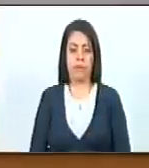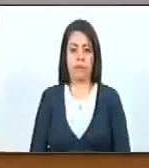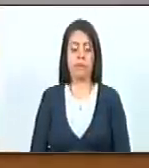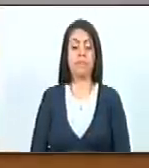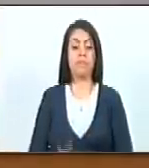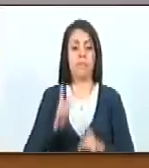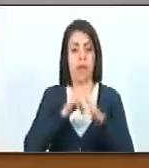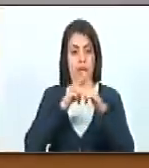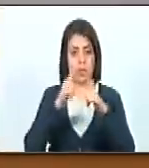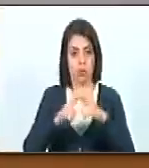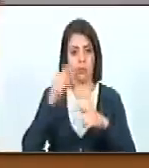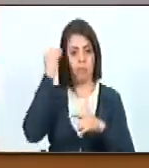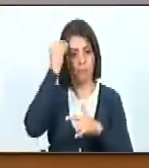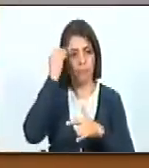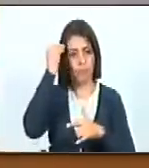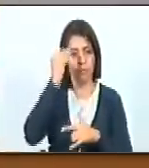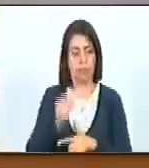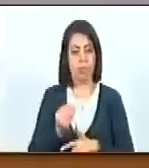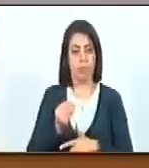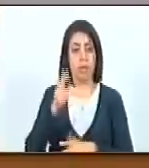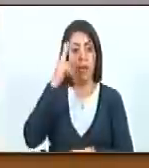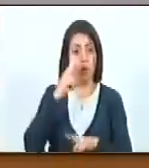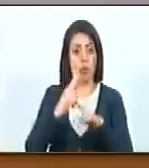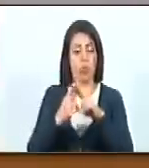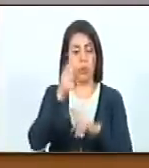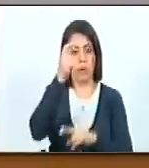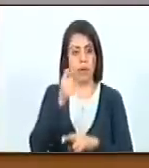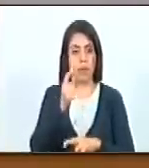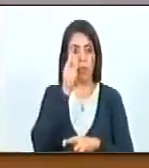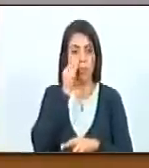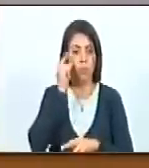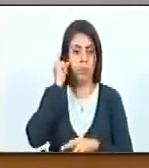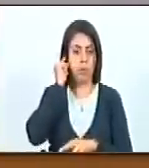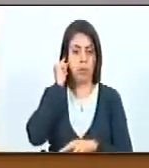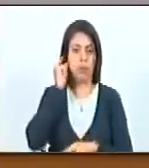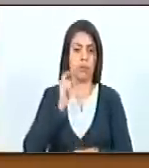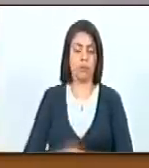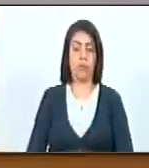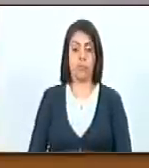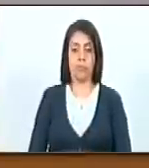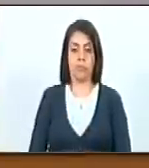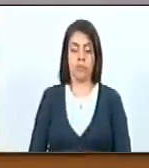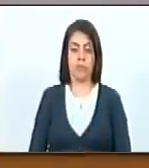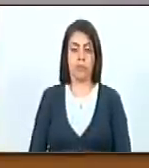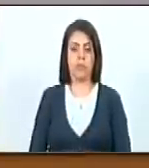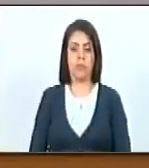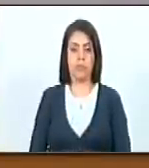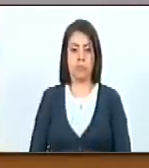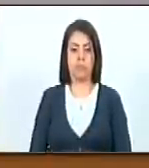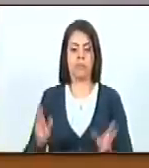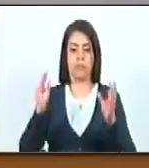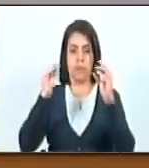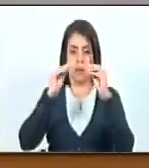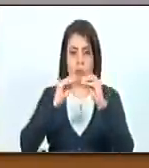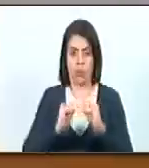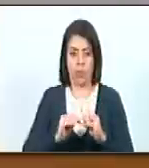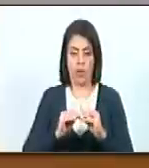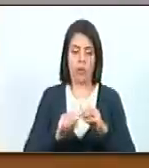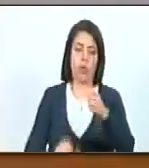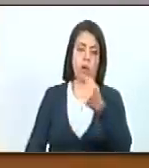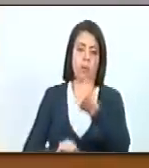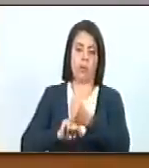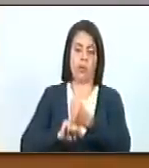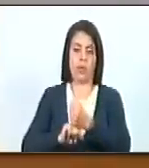En consideración, las honorables diputadas y los honorables diputados que estén a favor